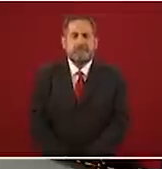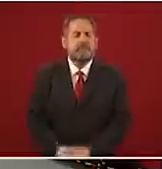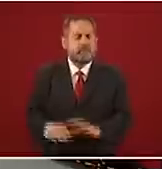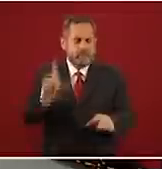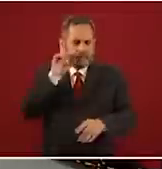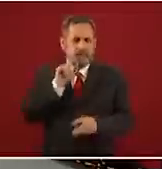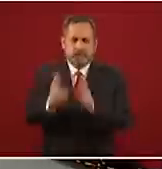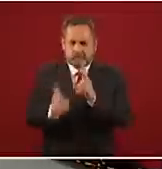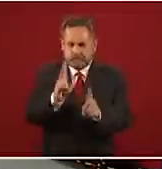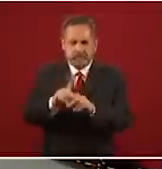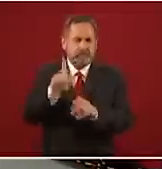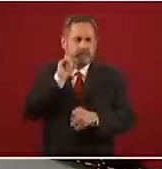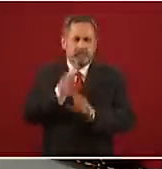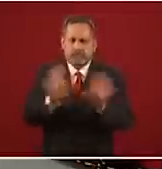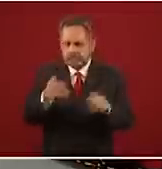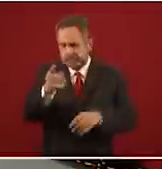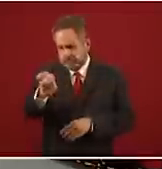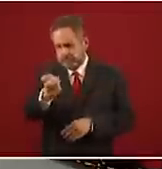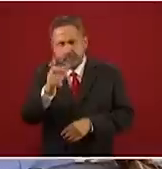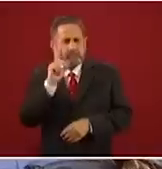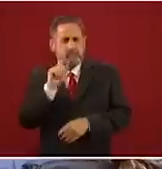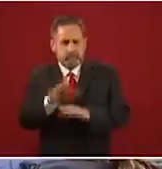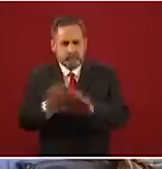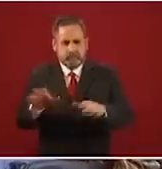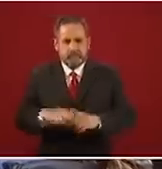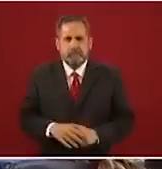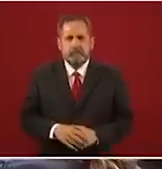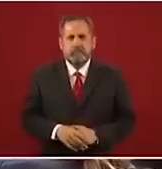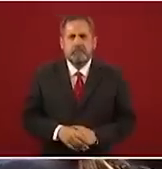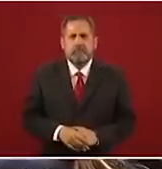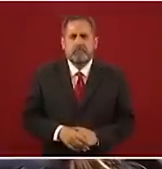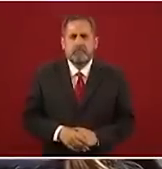Mañana hablamos de eso. Mañana hablamos de eso.